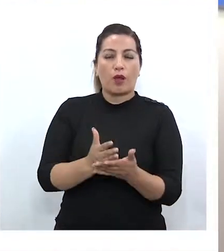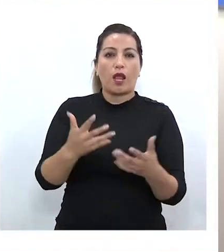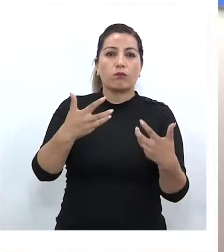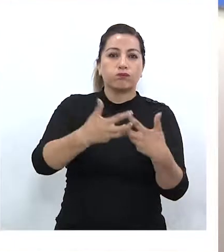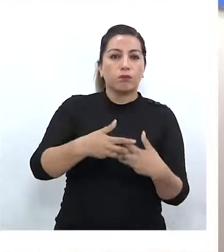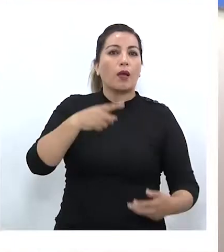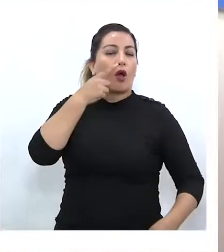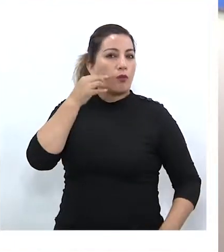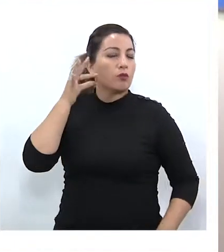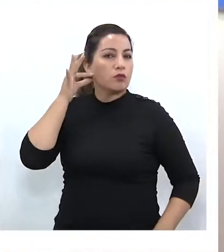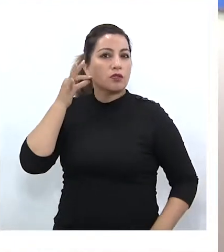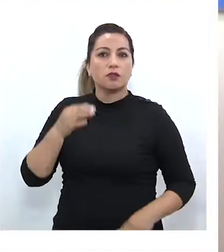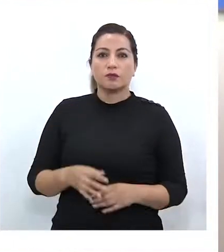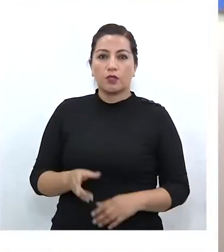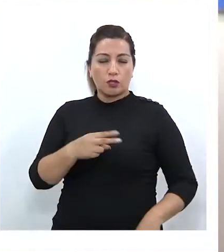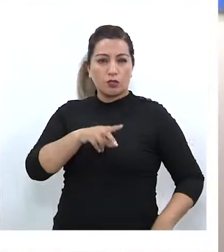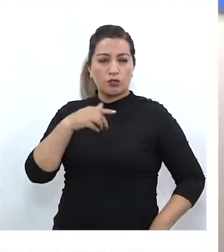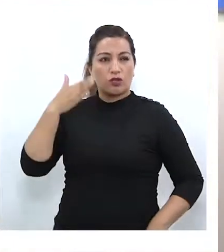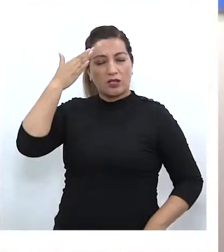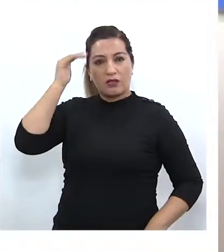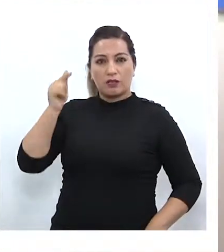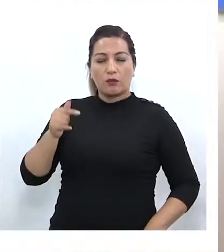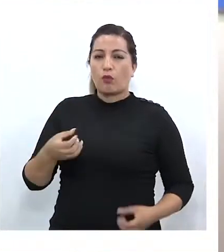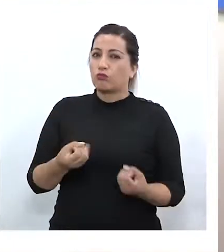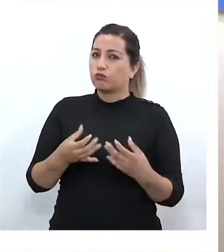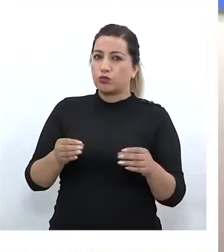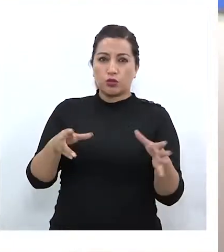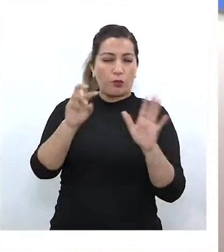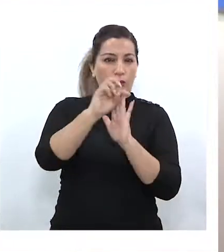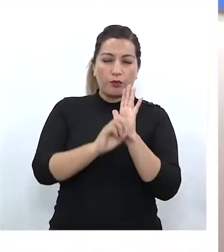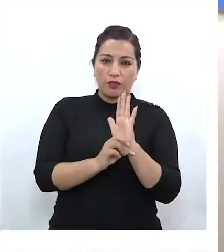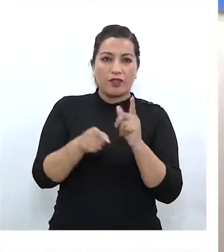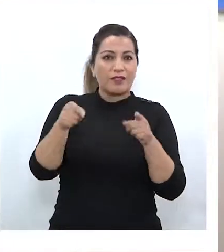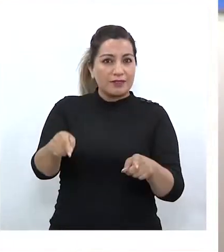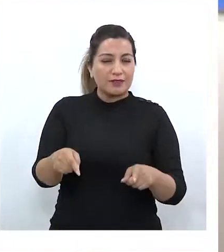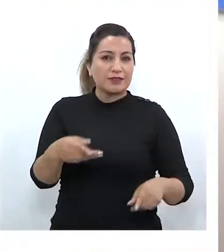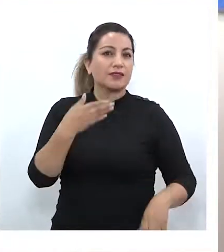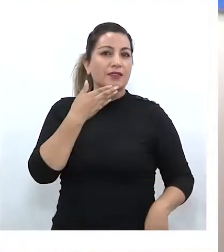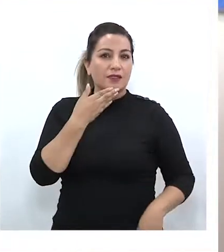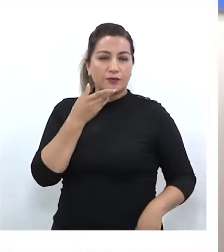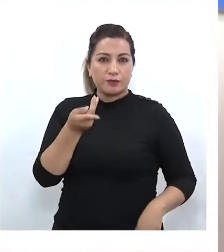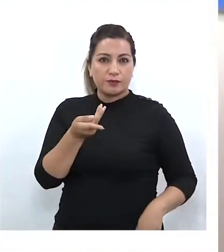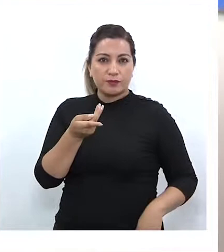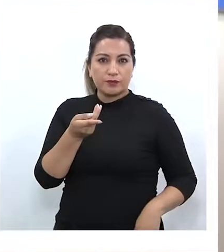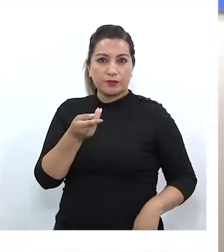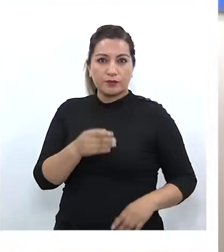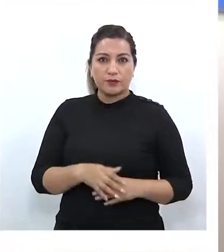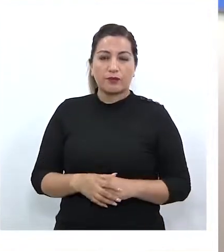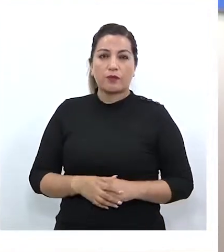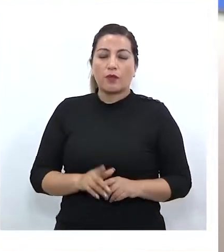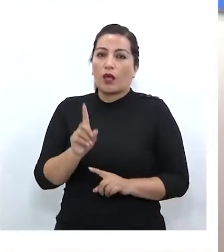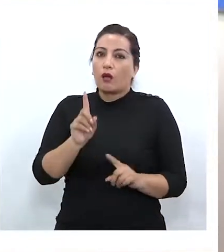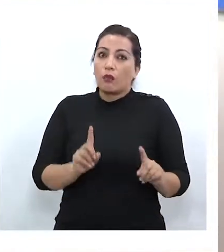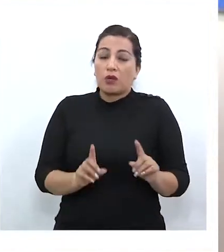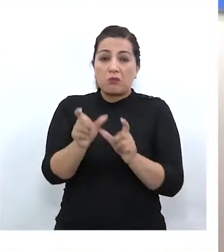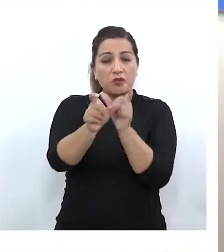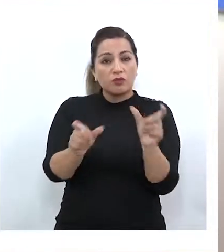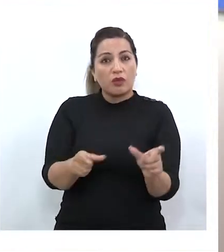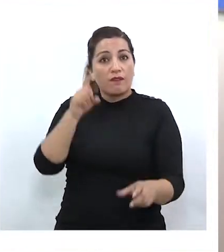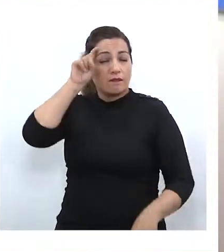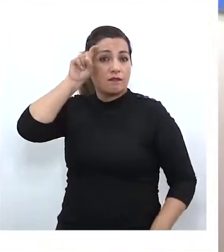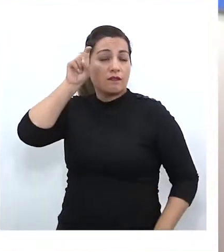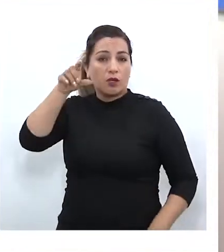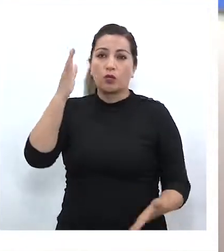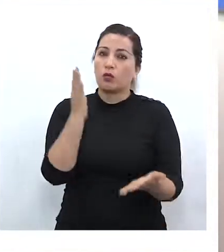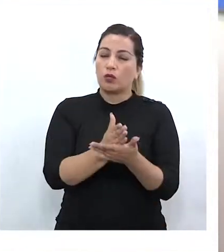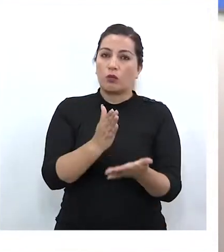creemos que es fundamental que exista una amplia diversidad de proyectos, y en ese sentido, si determinadas comunidades prefieren